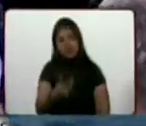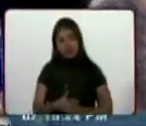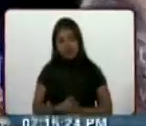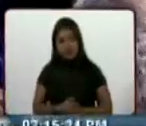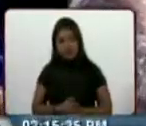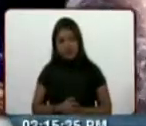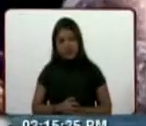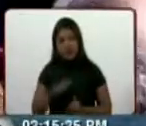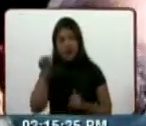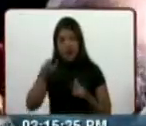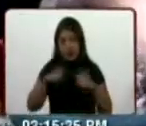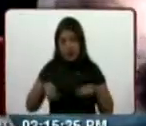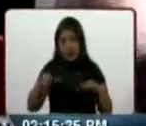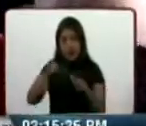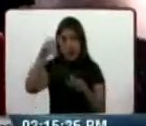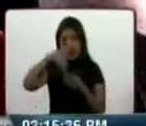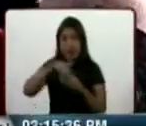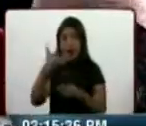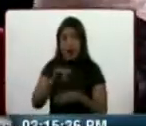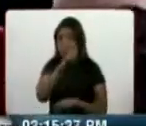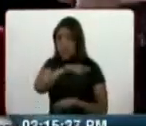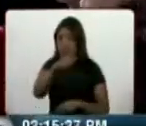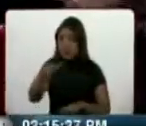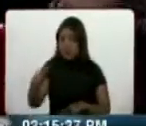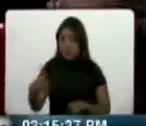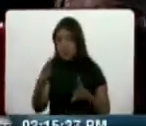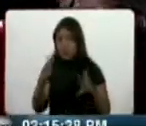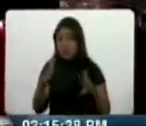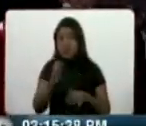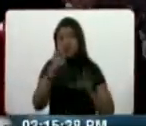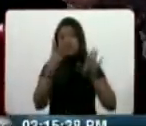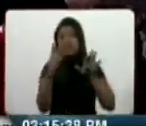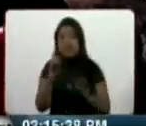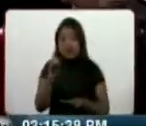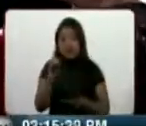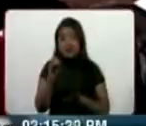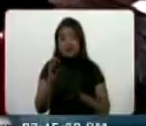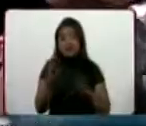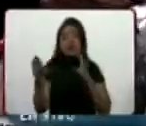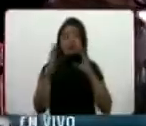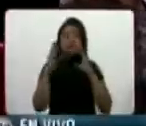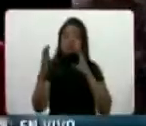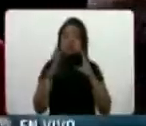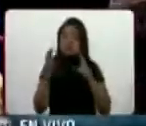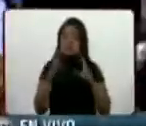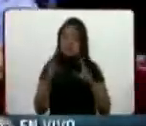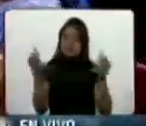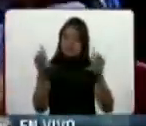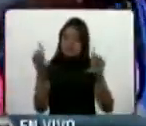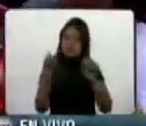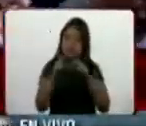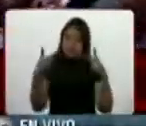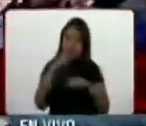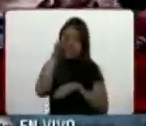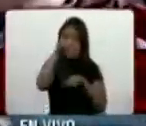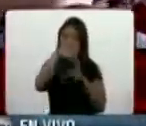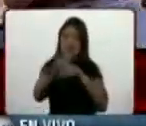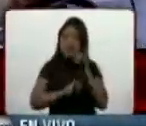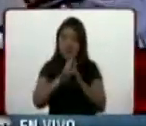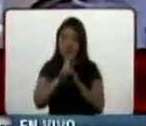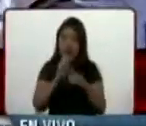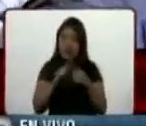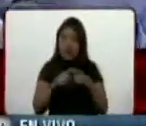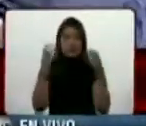esta sala de prensa se encuentran representantes de aproximadamente 70 medios de comunicación nacionales e internacionales. Como